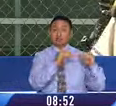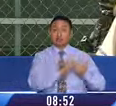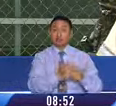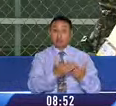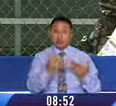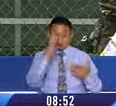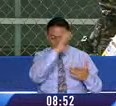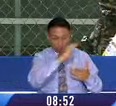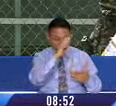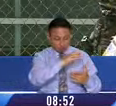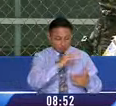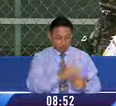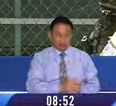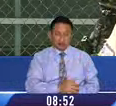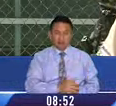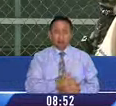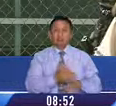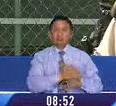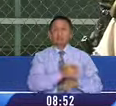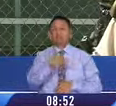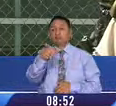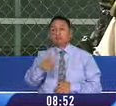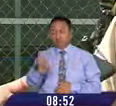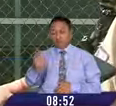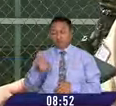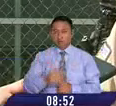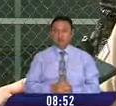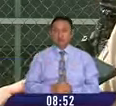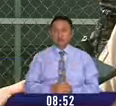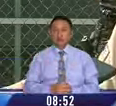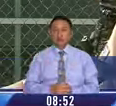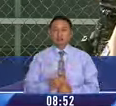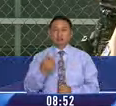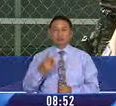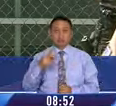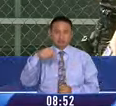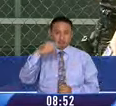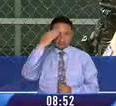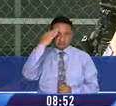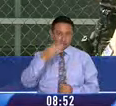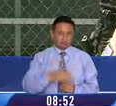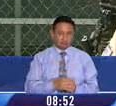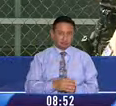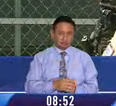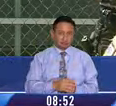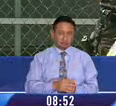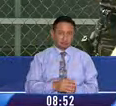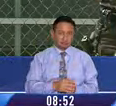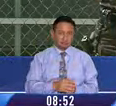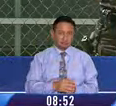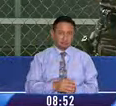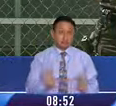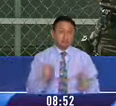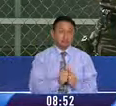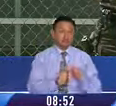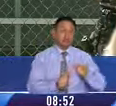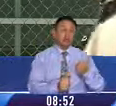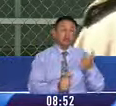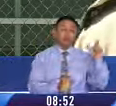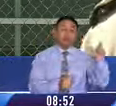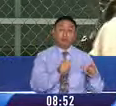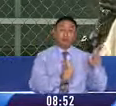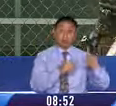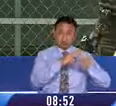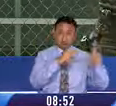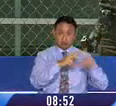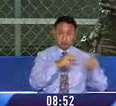las cosas luego de haberle disparado a uno de los cuidadores. También conocemos que intentó, junto con los otros delincuentes que se dieron a la